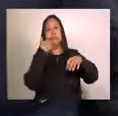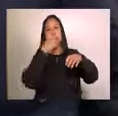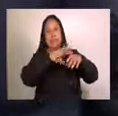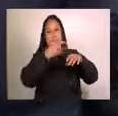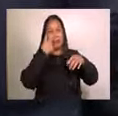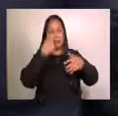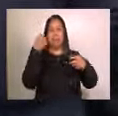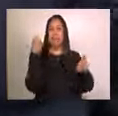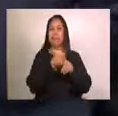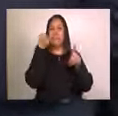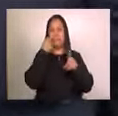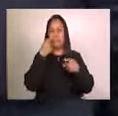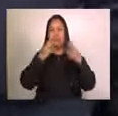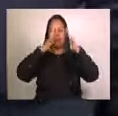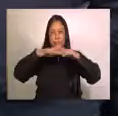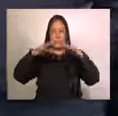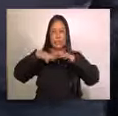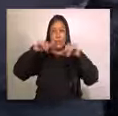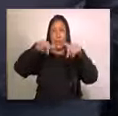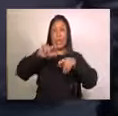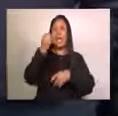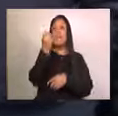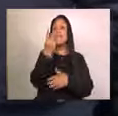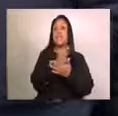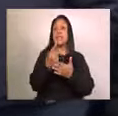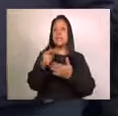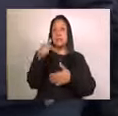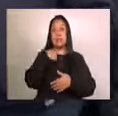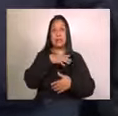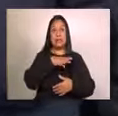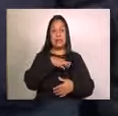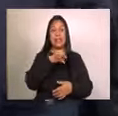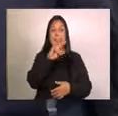basura. 36.000. Solo en